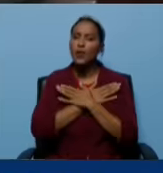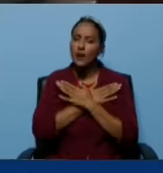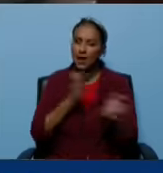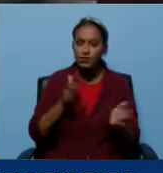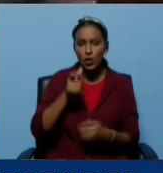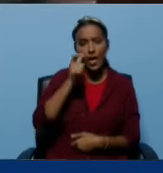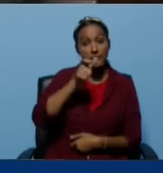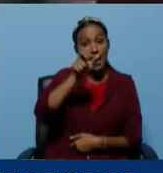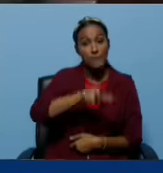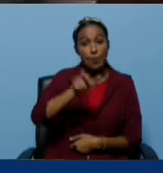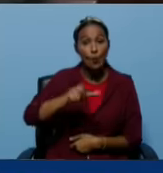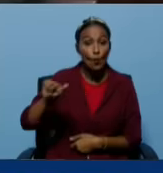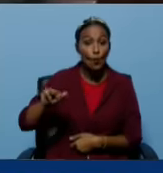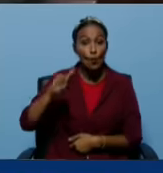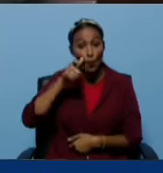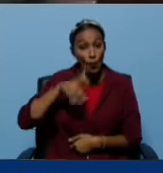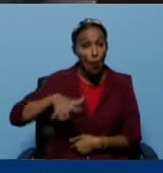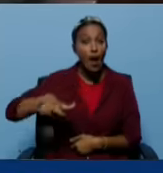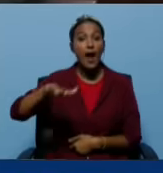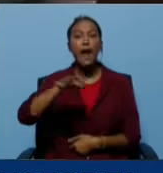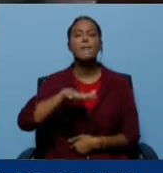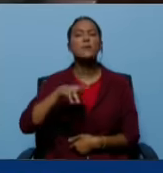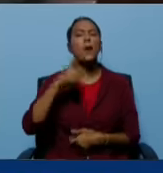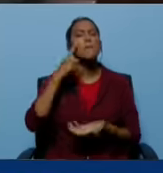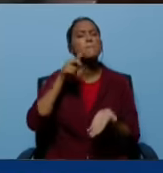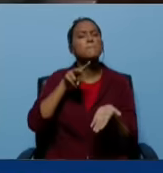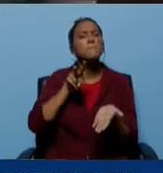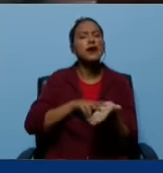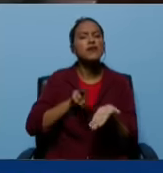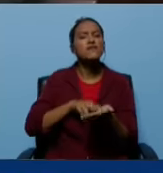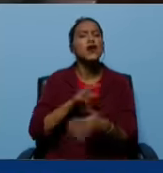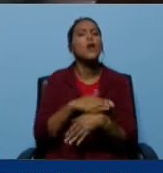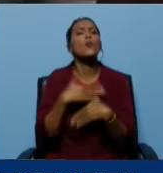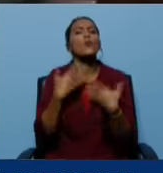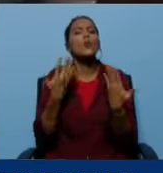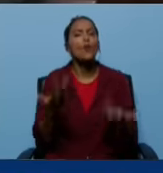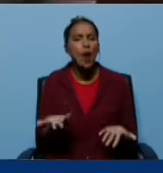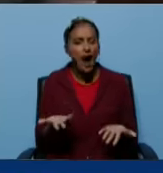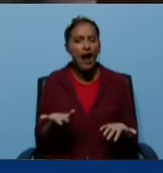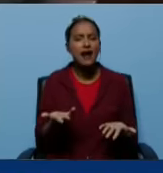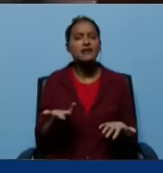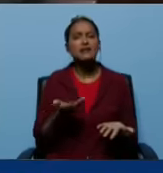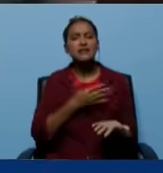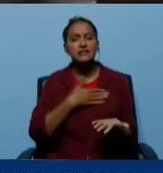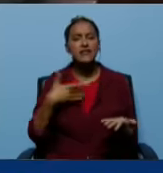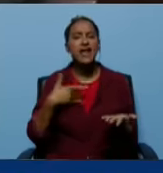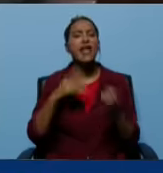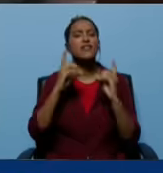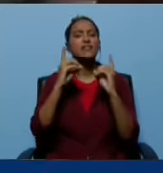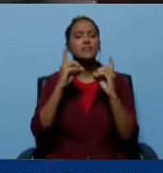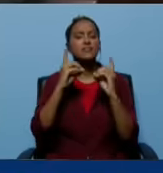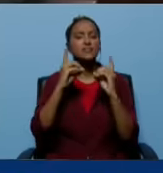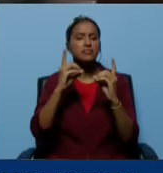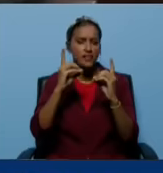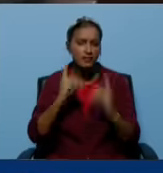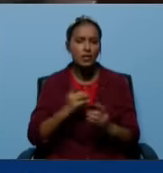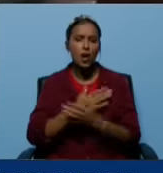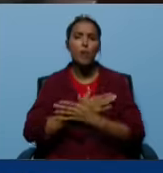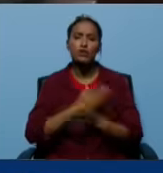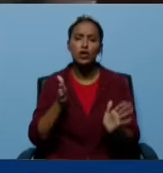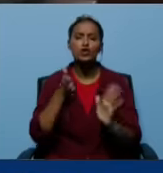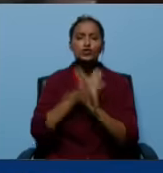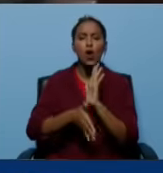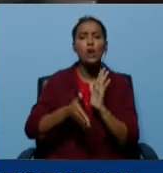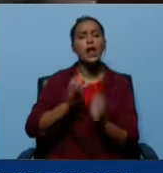que se pidió verificar cuál ha sido la voluntad del electorado en los comicios de mayor